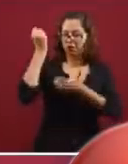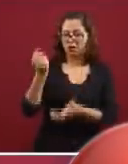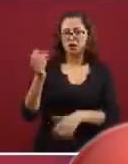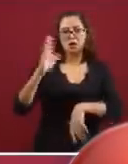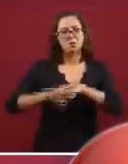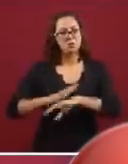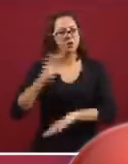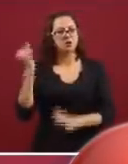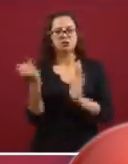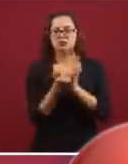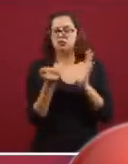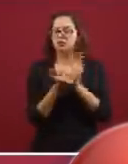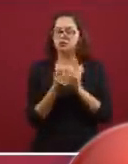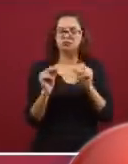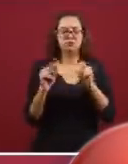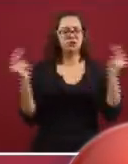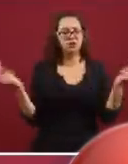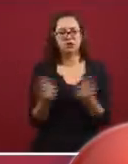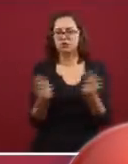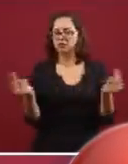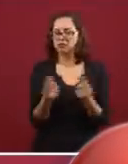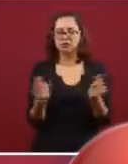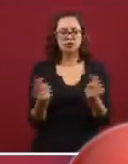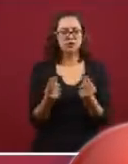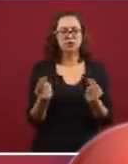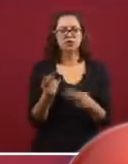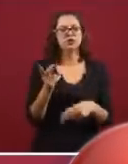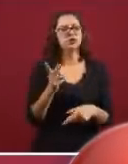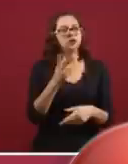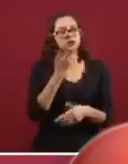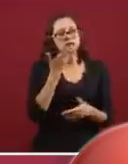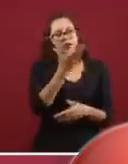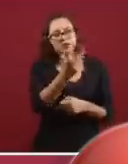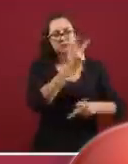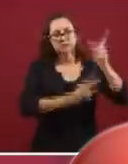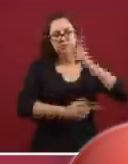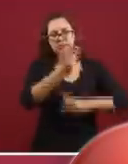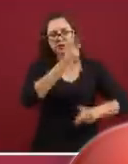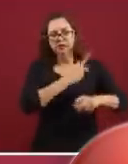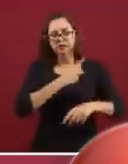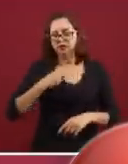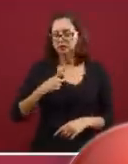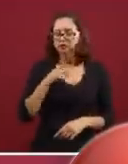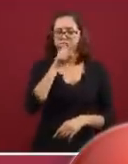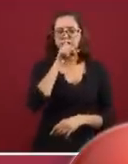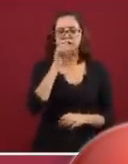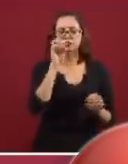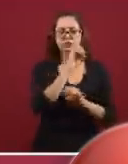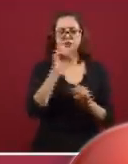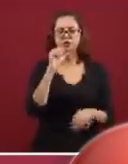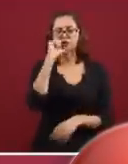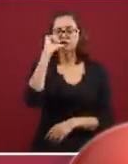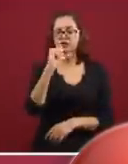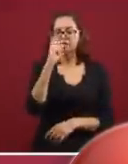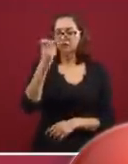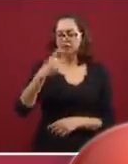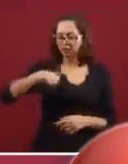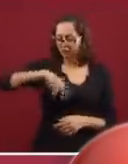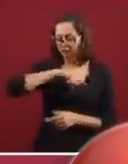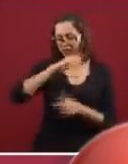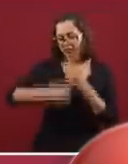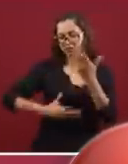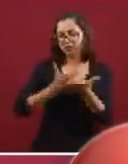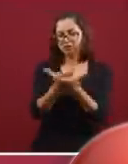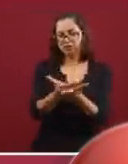los impuestos, sin endeudar al país. Ese es el planteamiento.